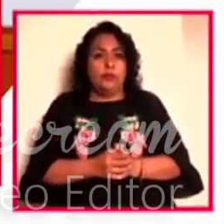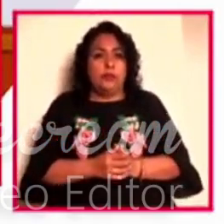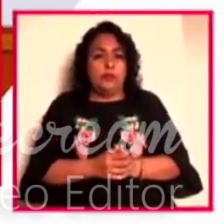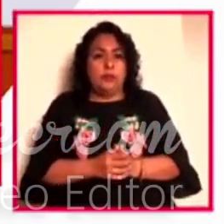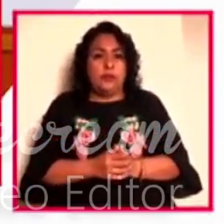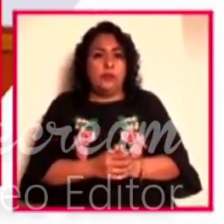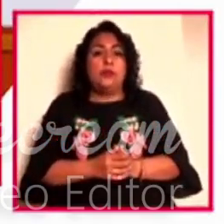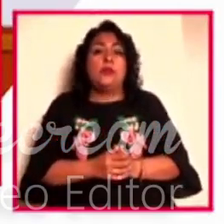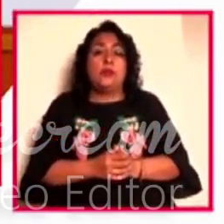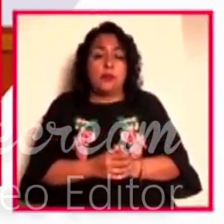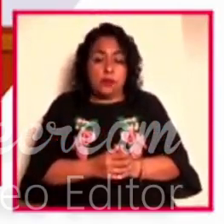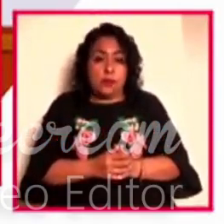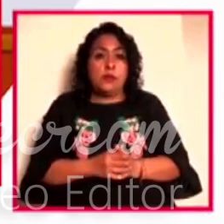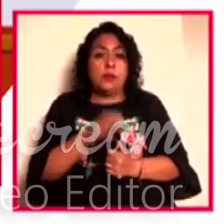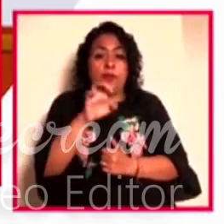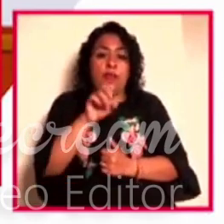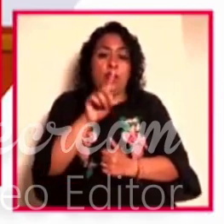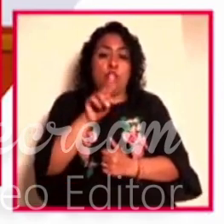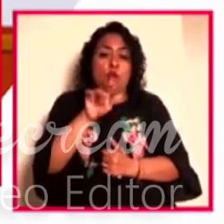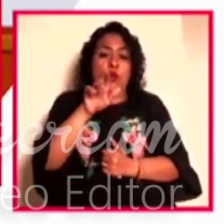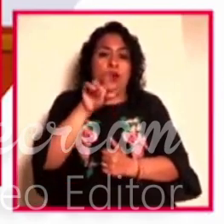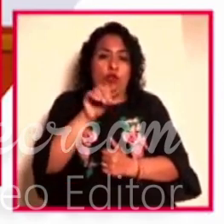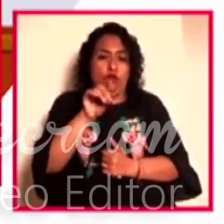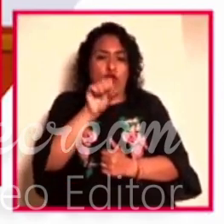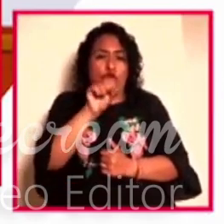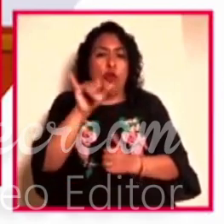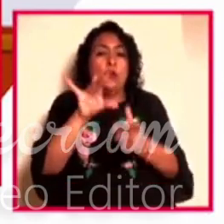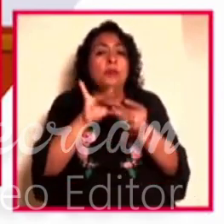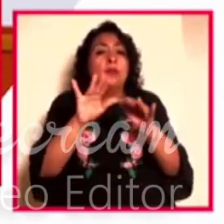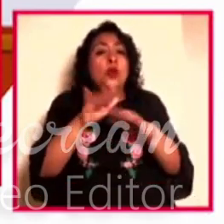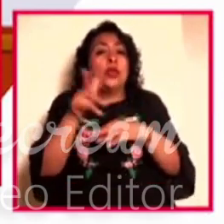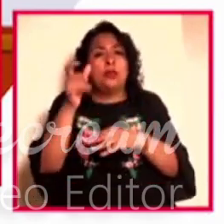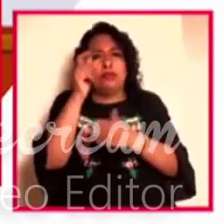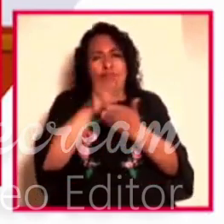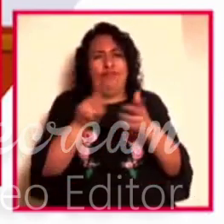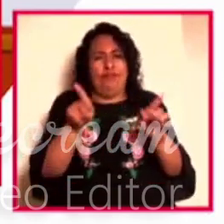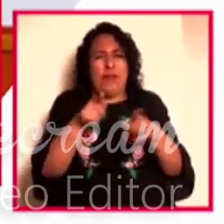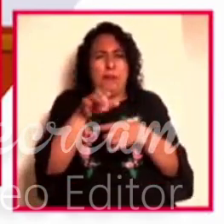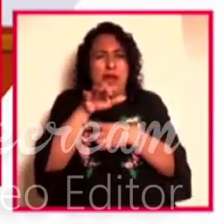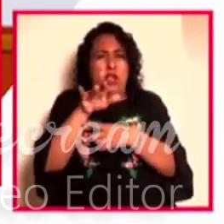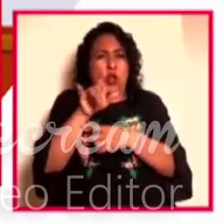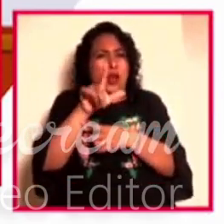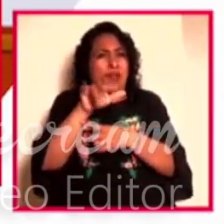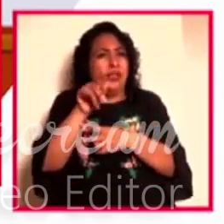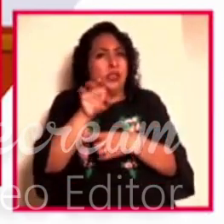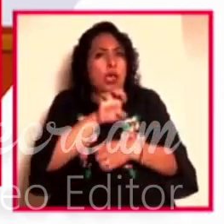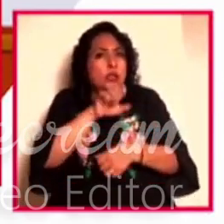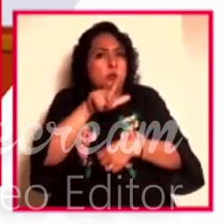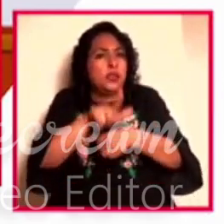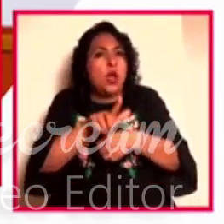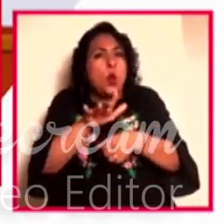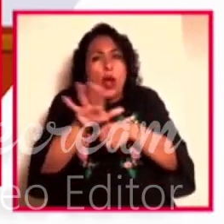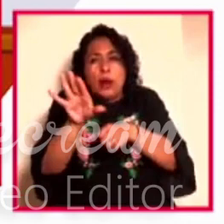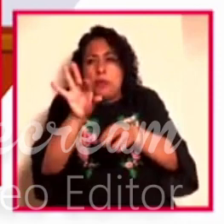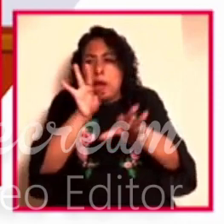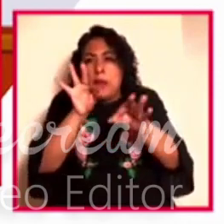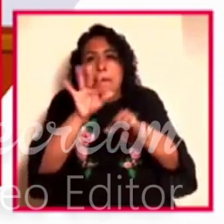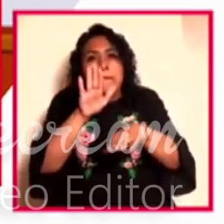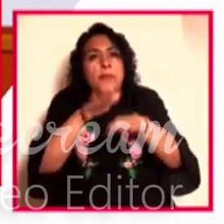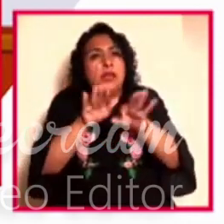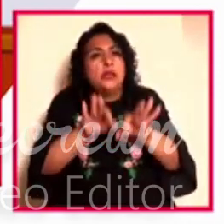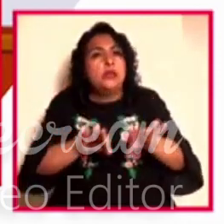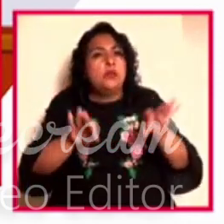Por su parte, Eduardo Soto Millán nos platicó por qué la obra de Mario Lavisa es tan especial y cuáles son las piezas más emblemáticas en su